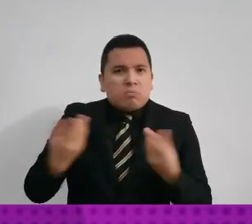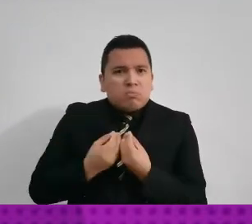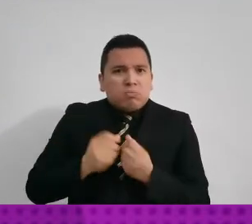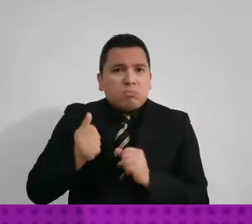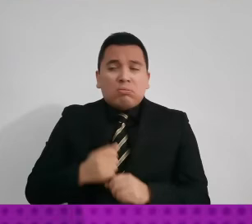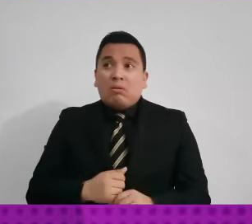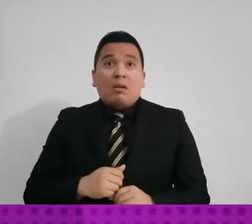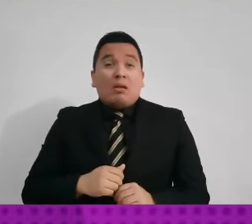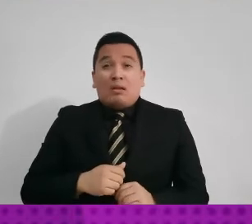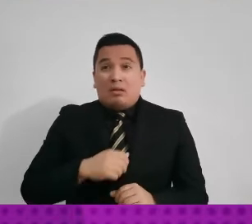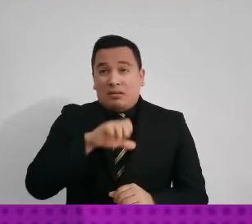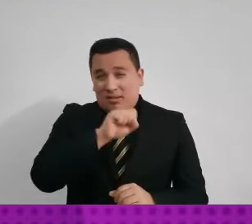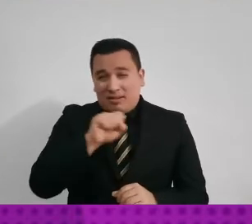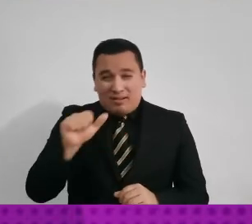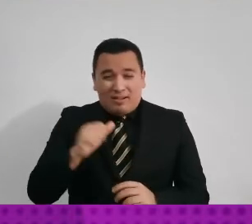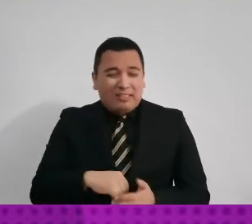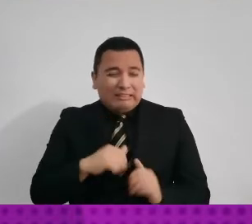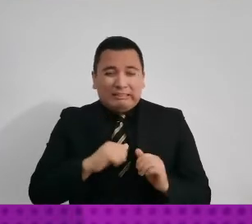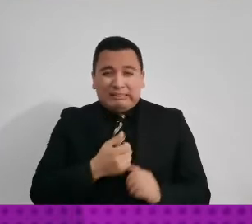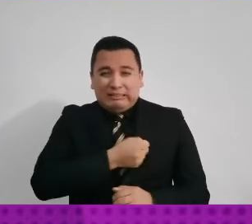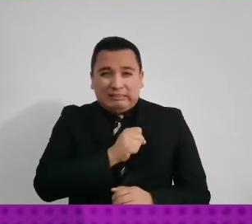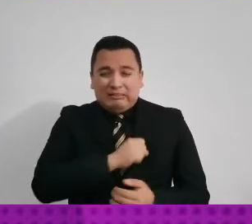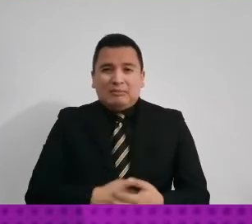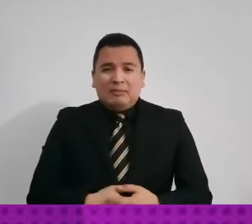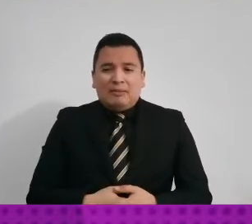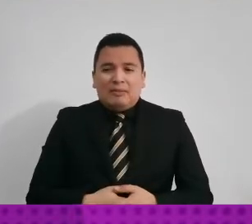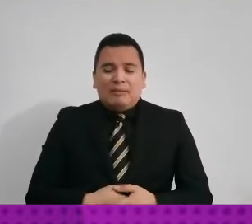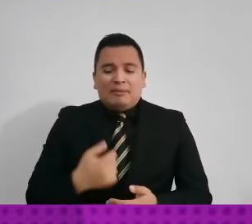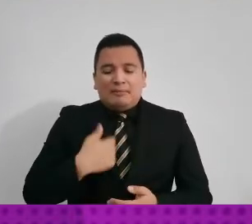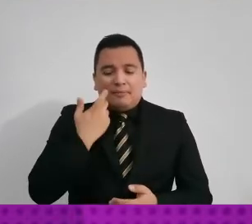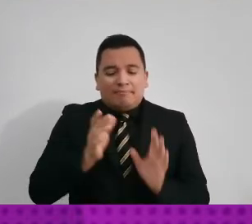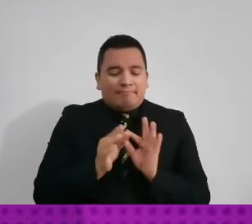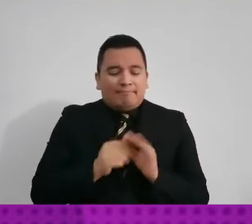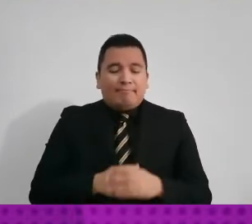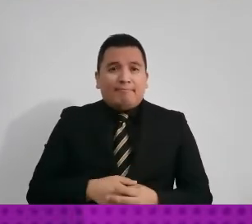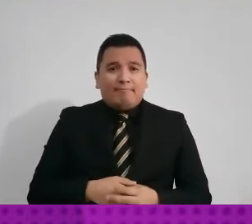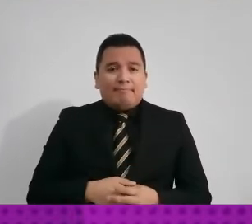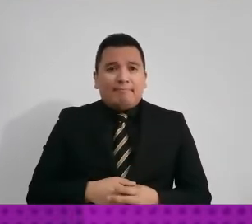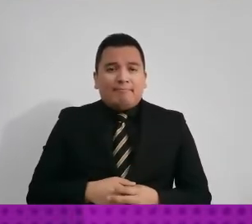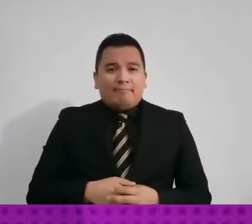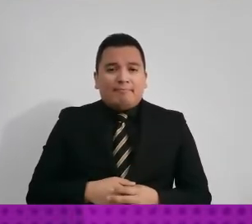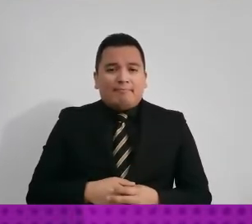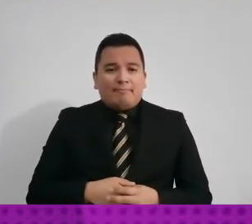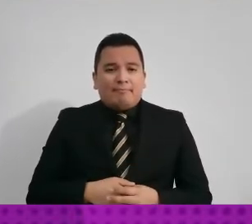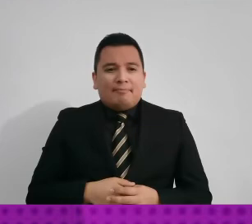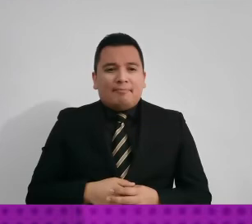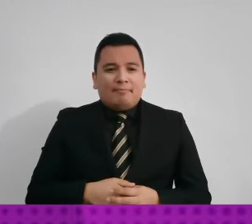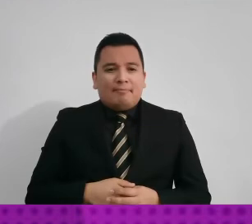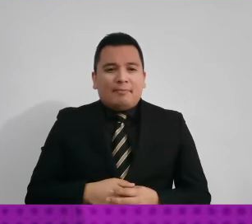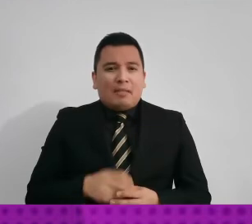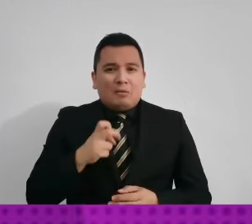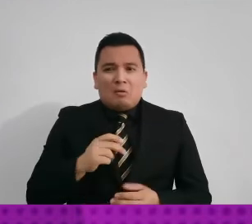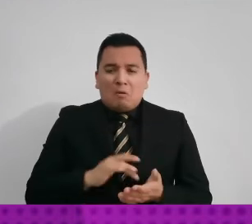Nacional Electoral y la Secretaría de Salud estatal. Yo quisiera destacar aquí, si me lo permites,